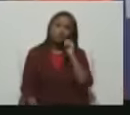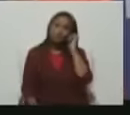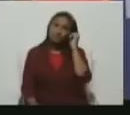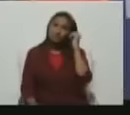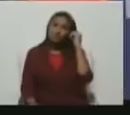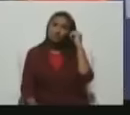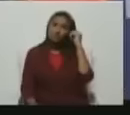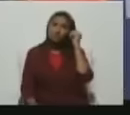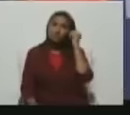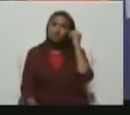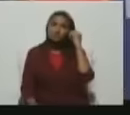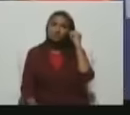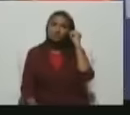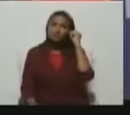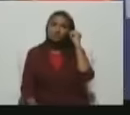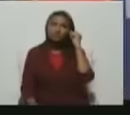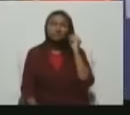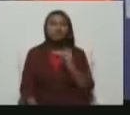presente,